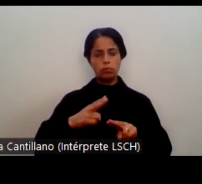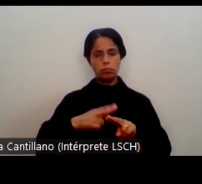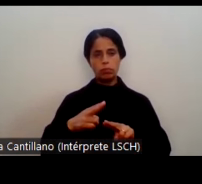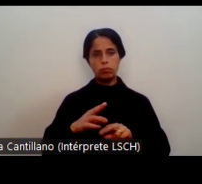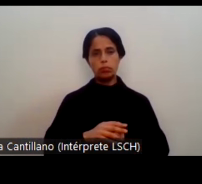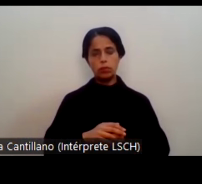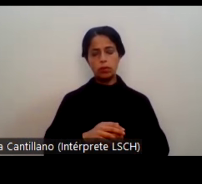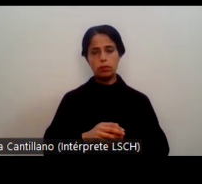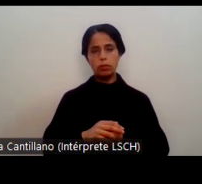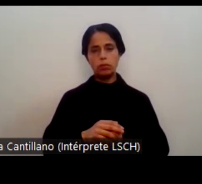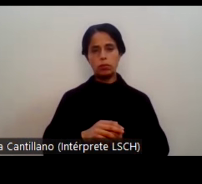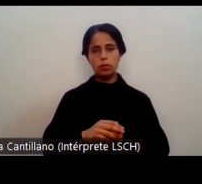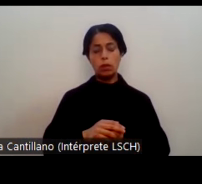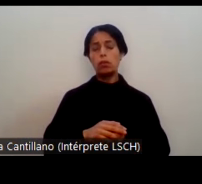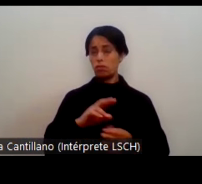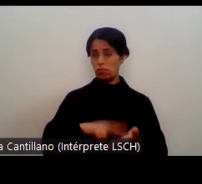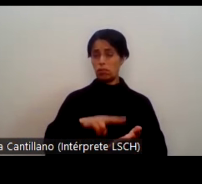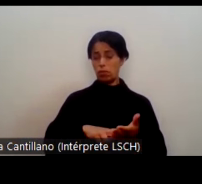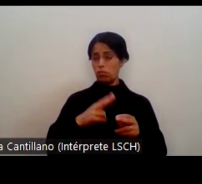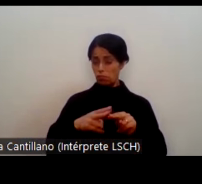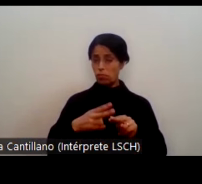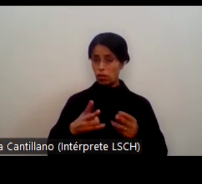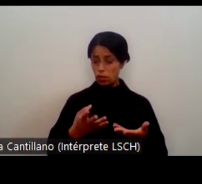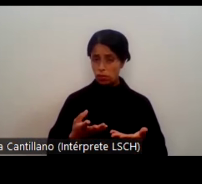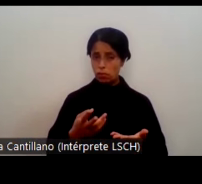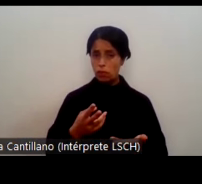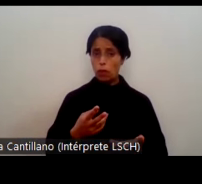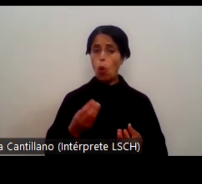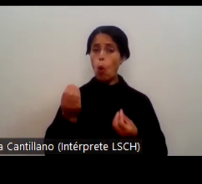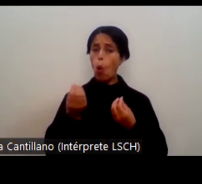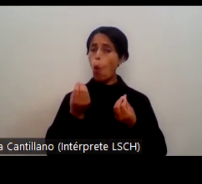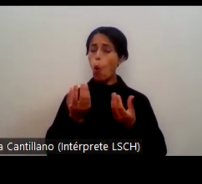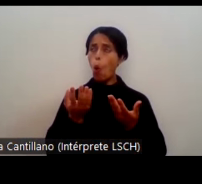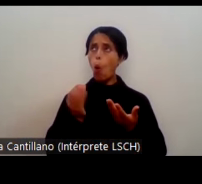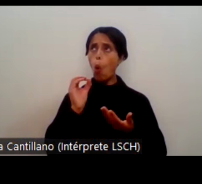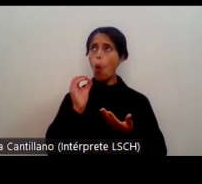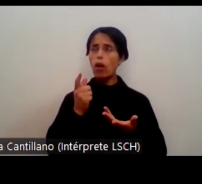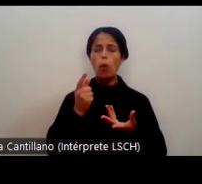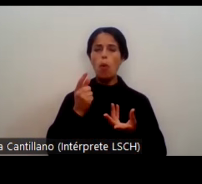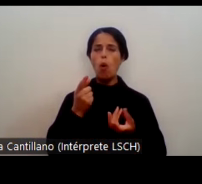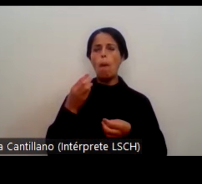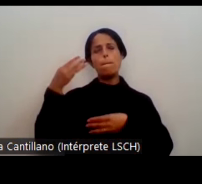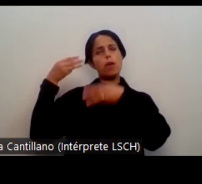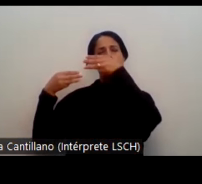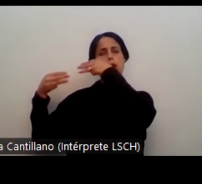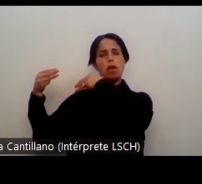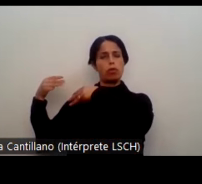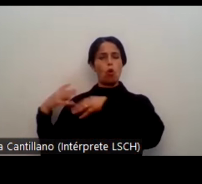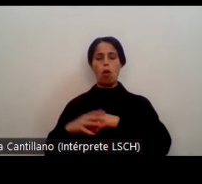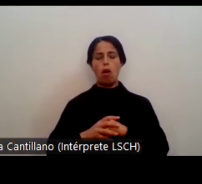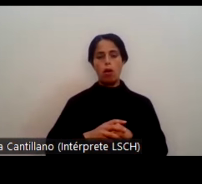la realidad, o sea, si tenían base real o es sencillamente parte de un mito que se retrata en estas